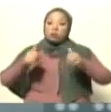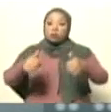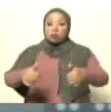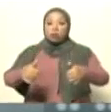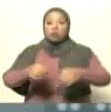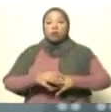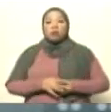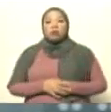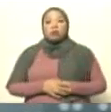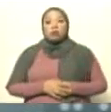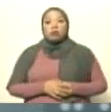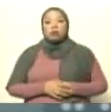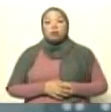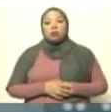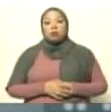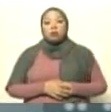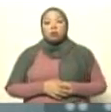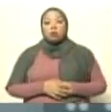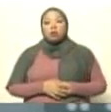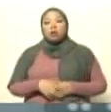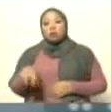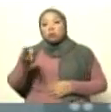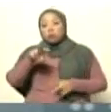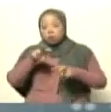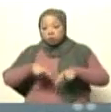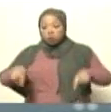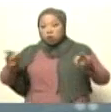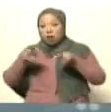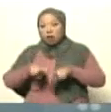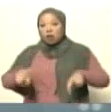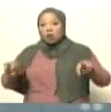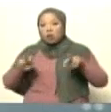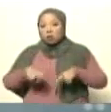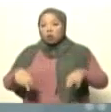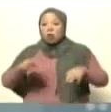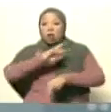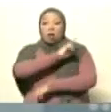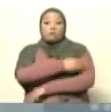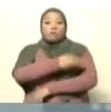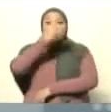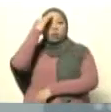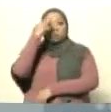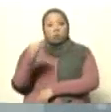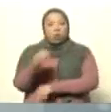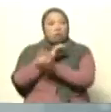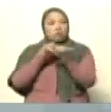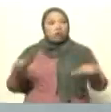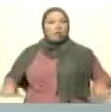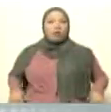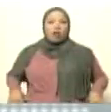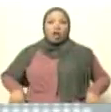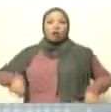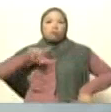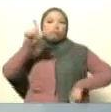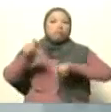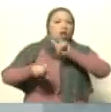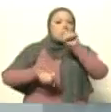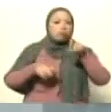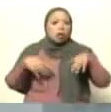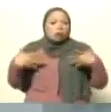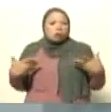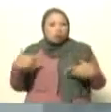la incertidumbre del pueblo, también la incertidumbre de la Fuerza Armada Nacional. Y es así como pueblo y Fuerza